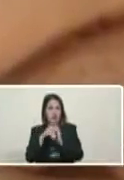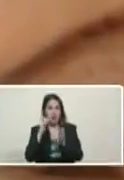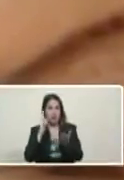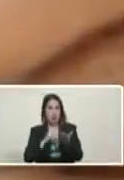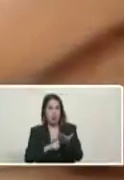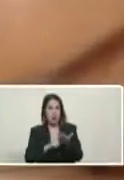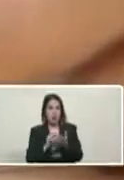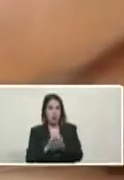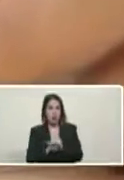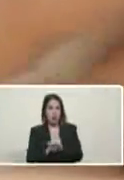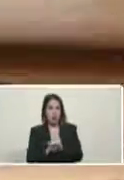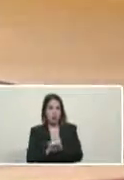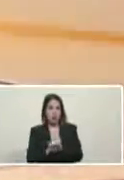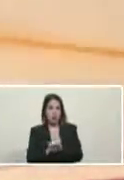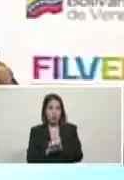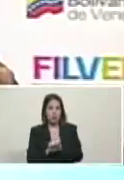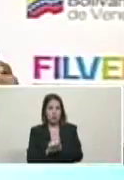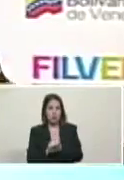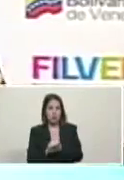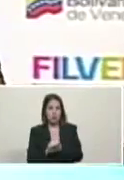aprobado de inmediato.